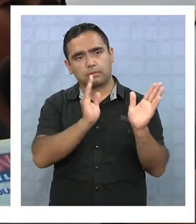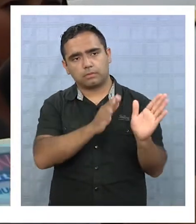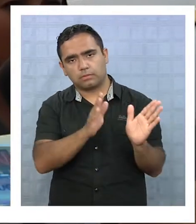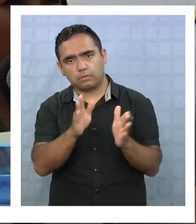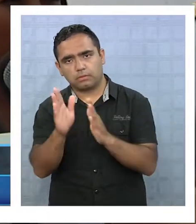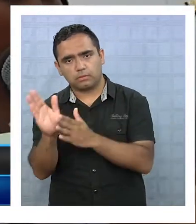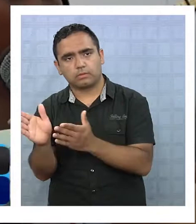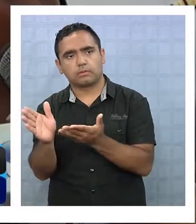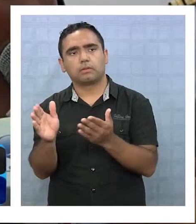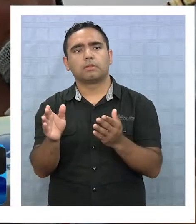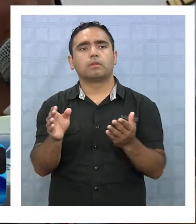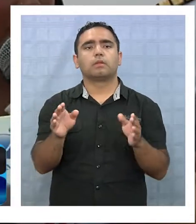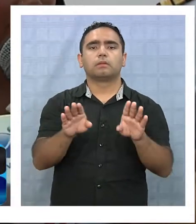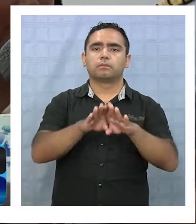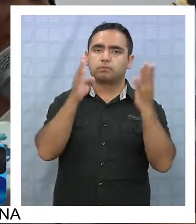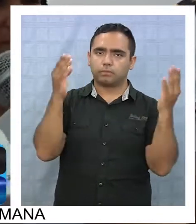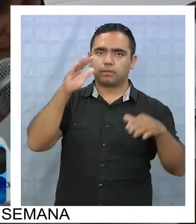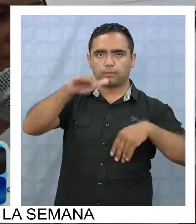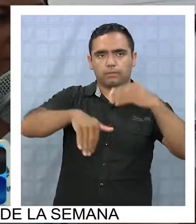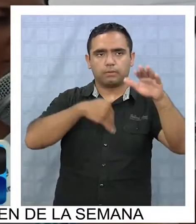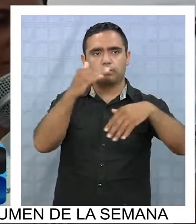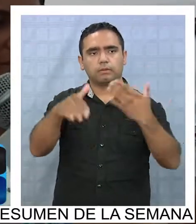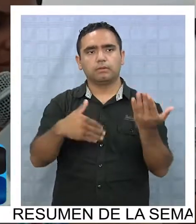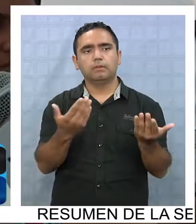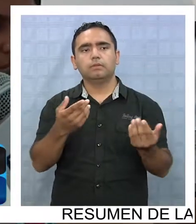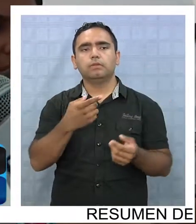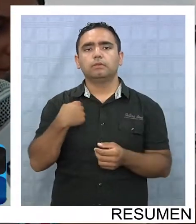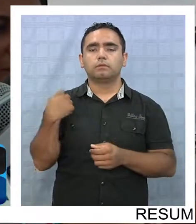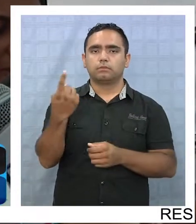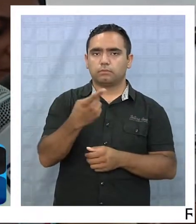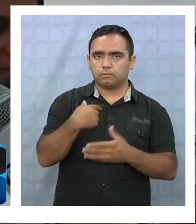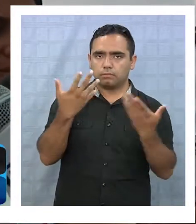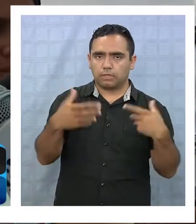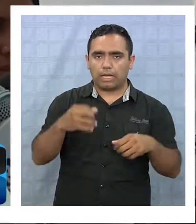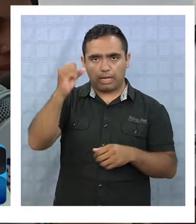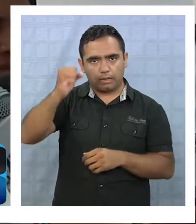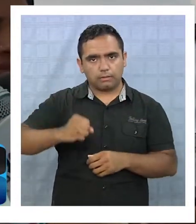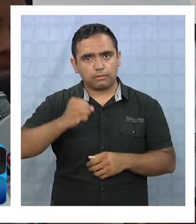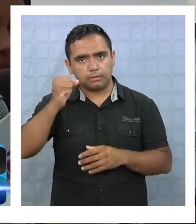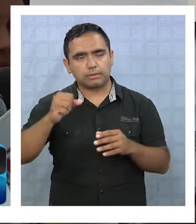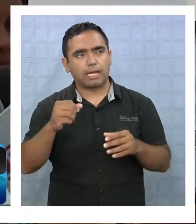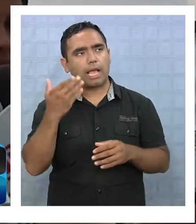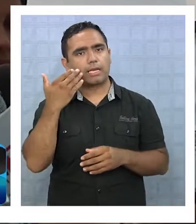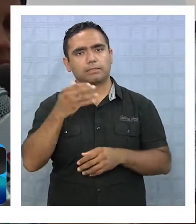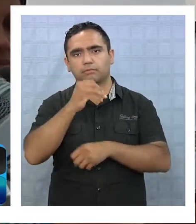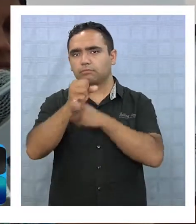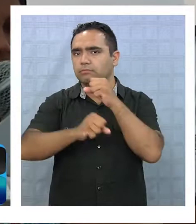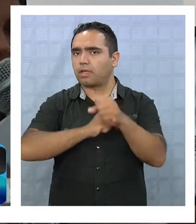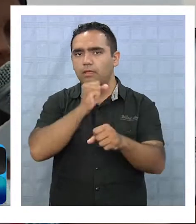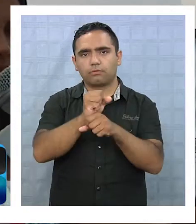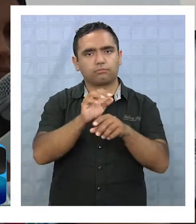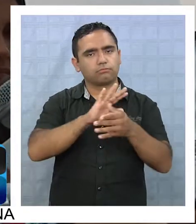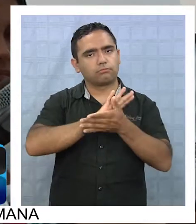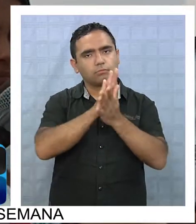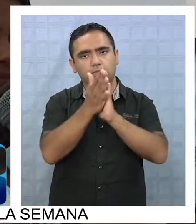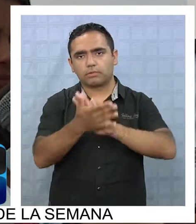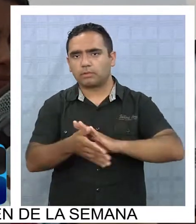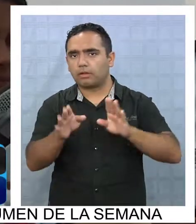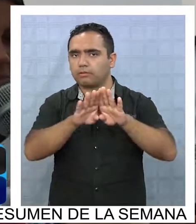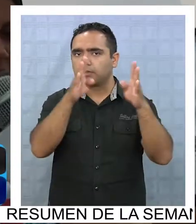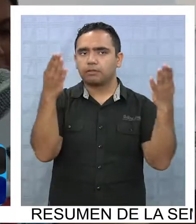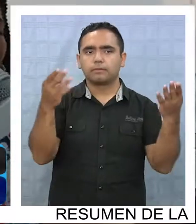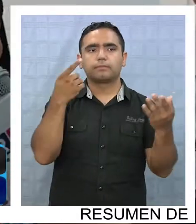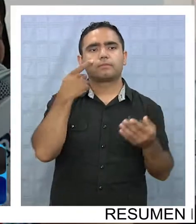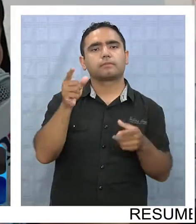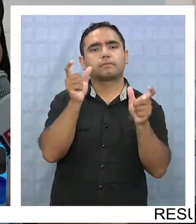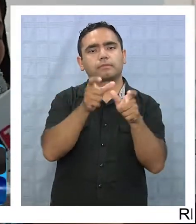para abrir esta temporada de playa. Nosotros, si bien Cabancha prácticamente está abierta durante todo el año, obviamente que la